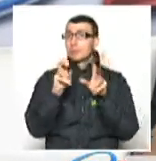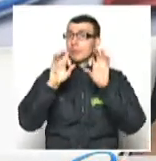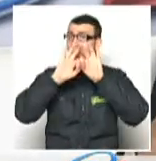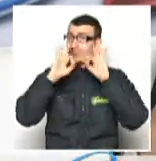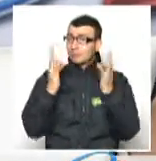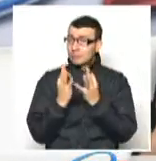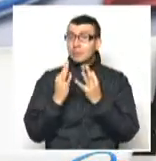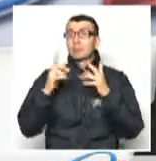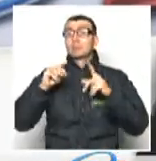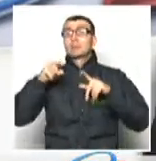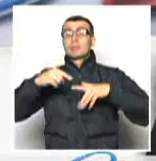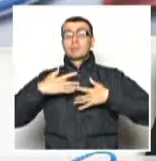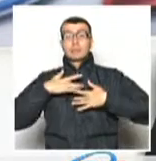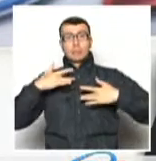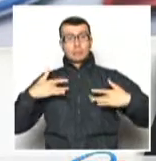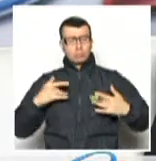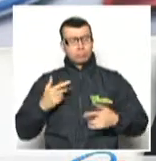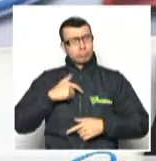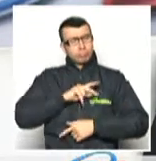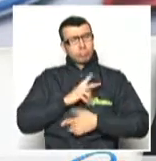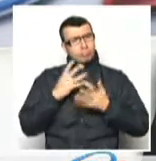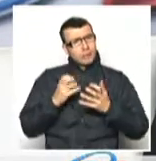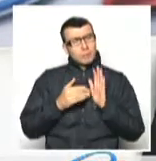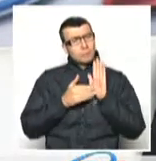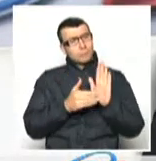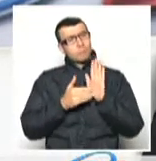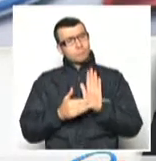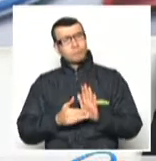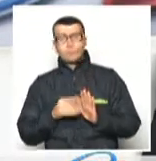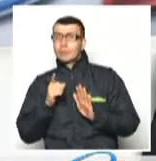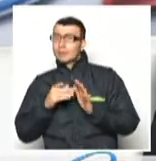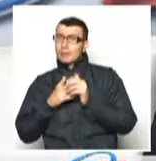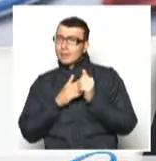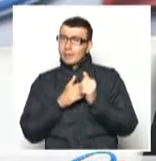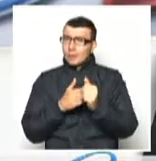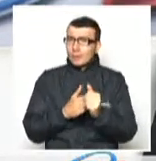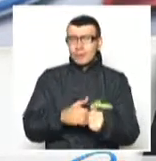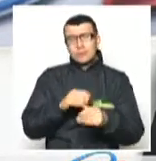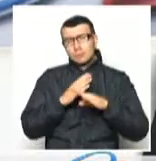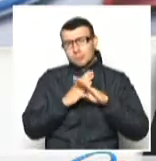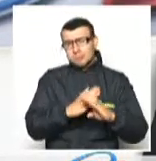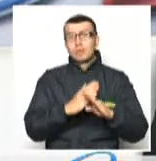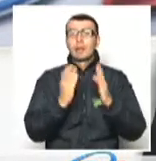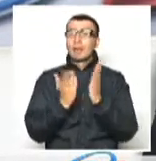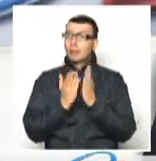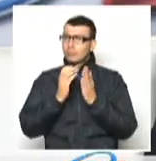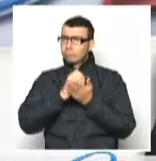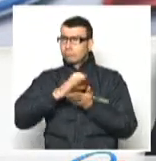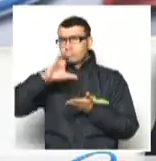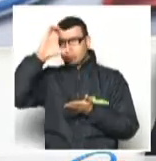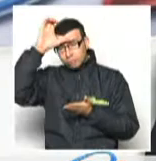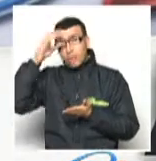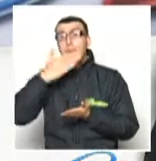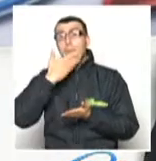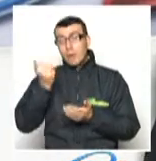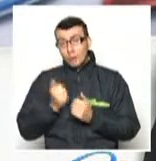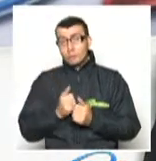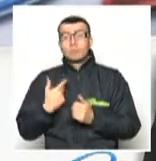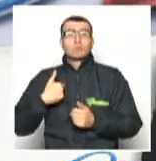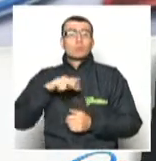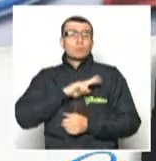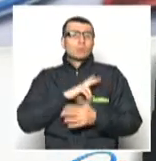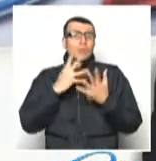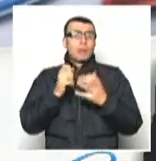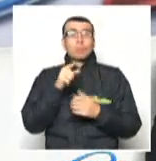Queremos tener todos estos recursos para orientar, para prevenir y para educar. Yo quiero que todos ustedes cada día estén